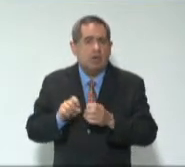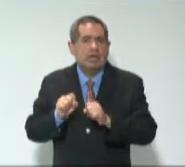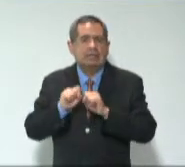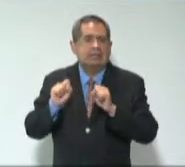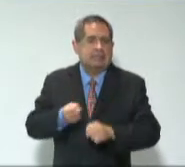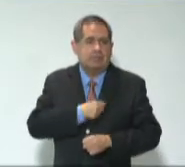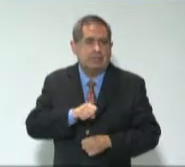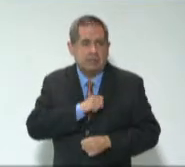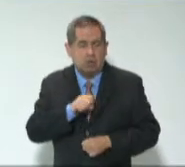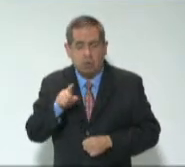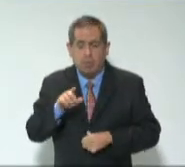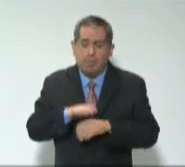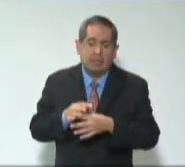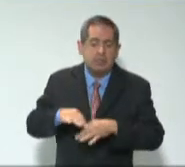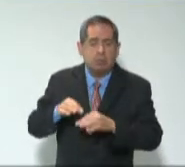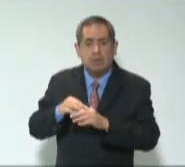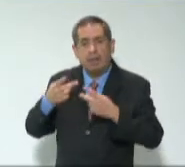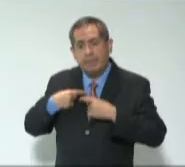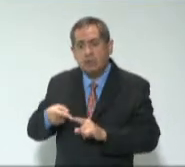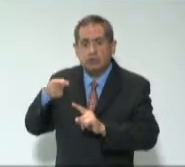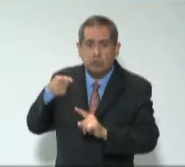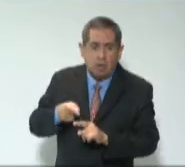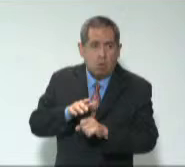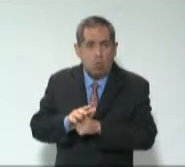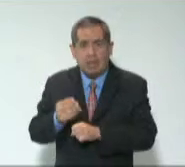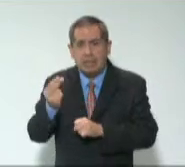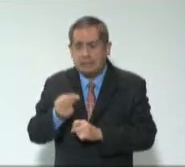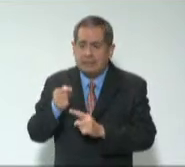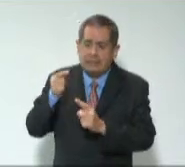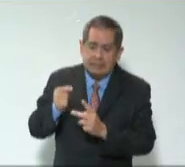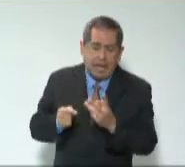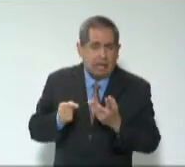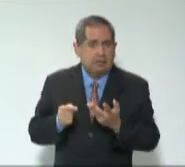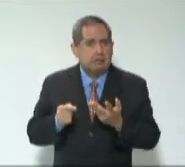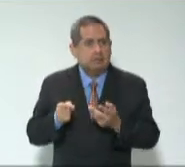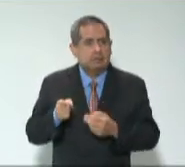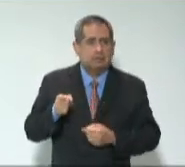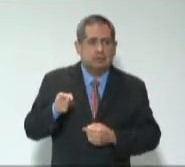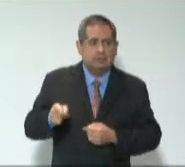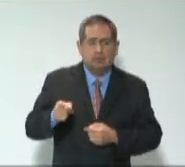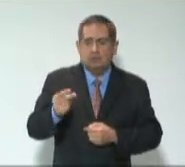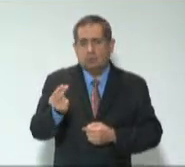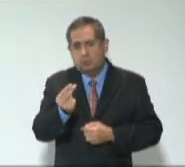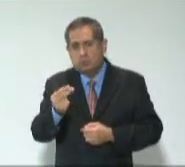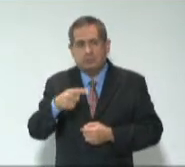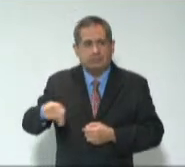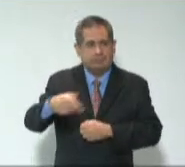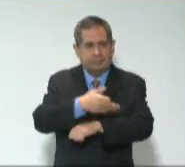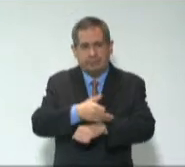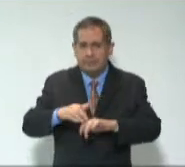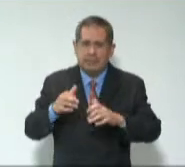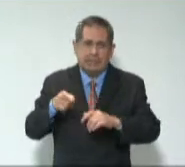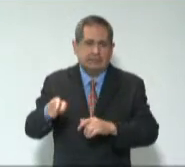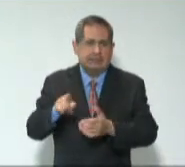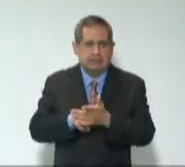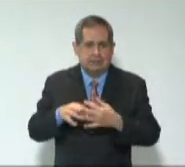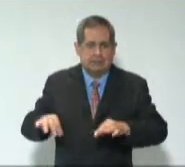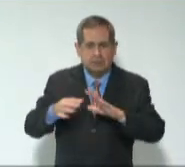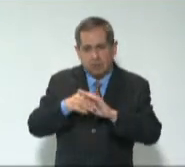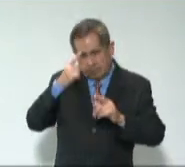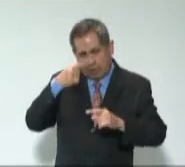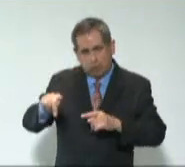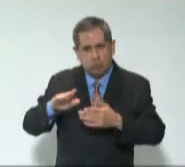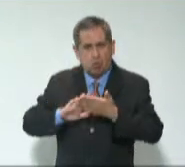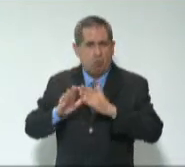est en el centro las personas sus necesidades las personas de las las necesidades de sus familias y las necesidades de sus